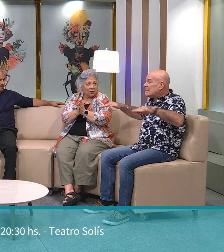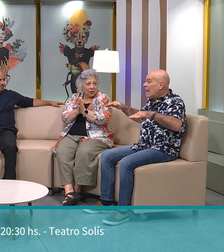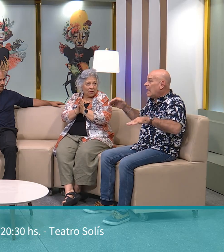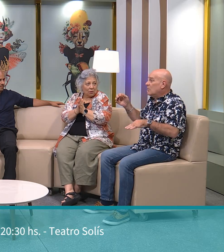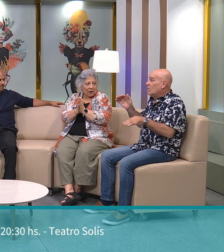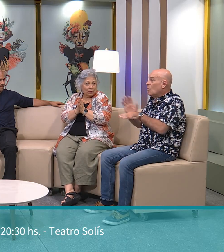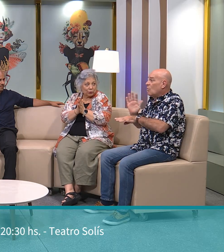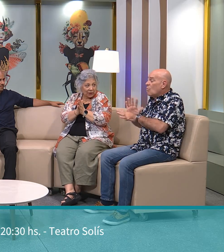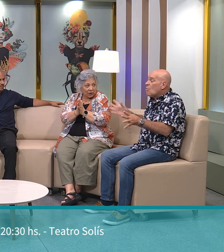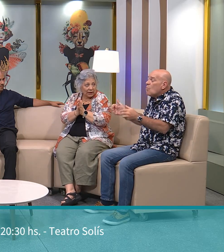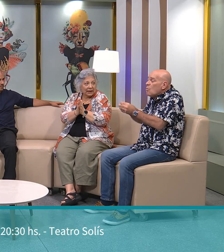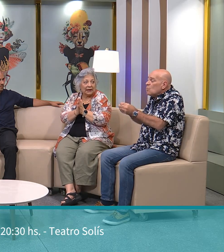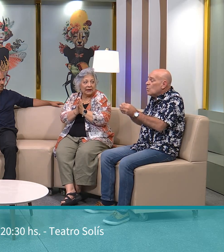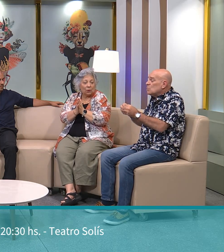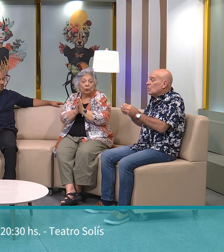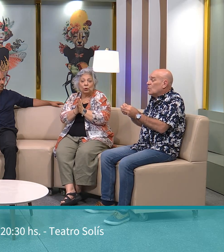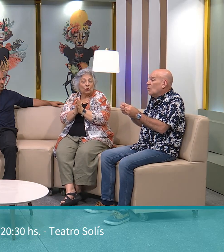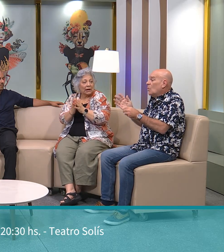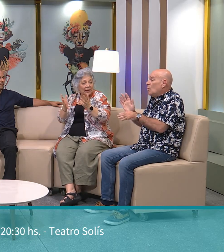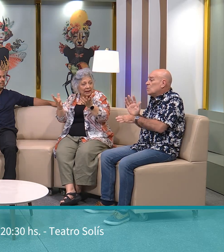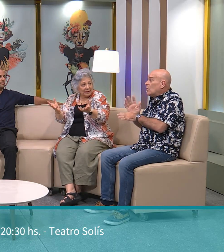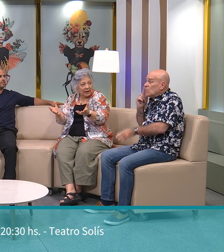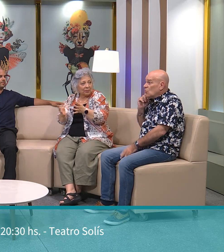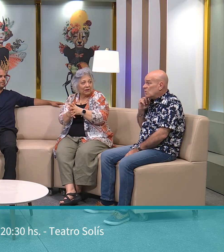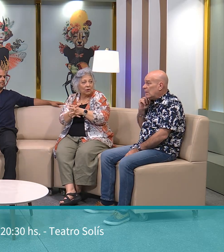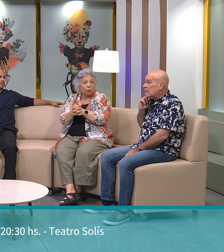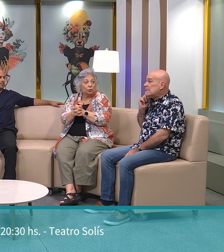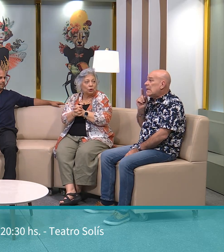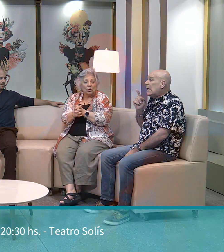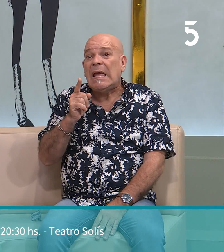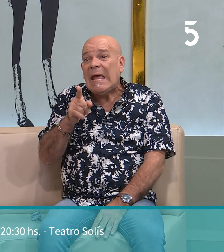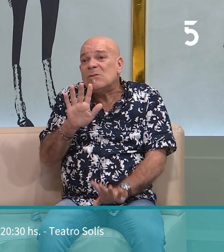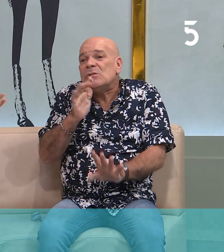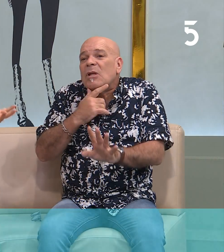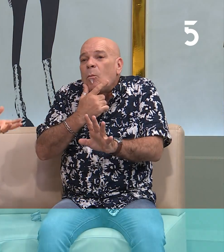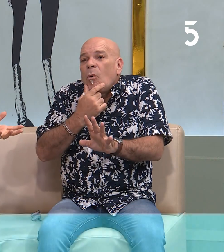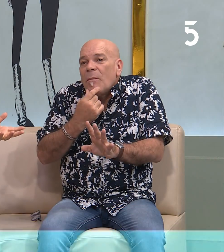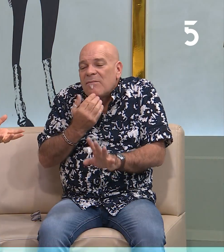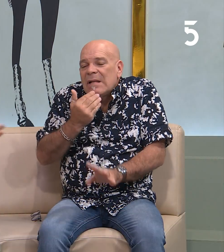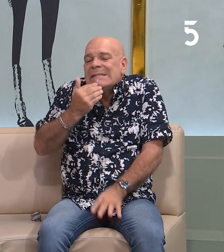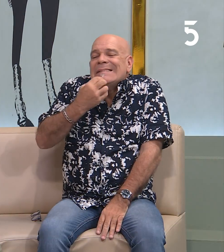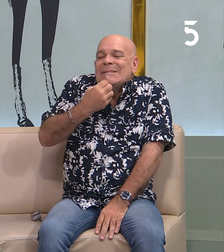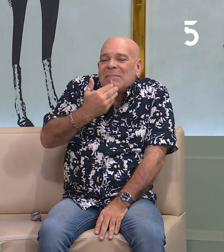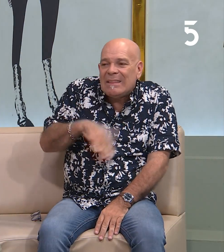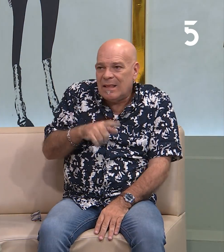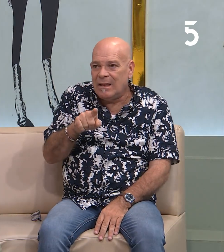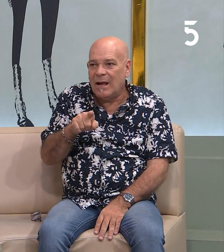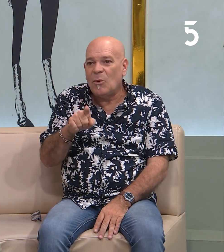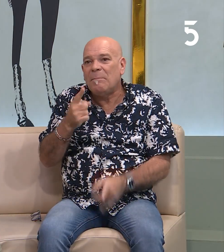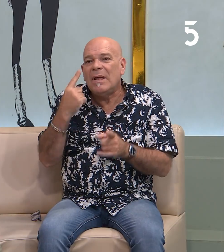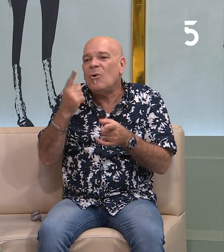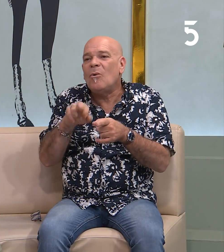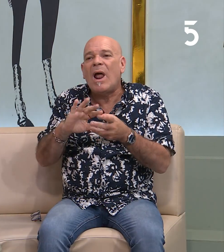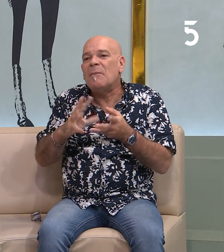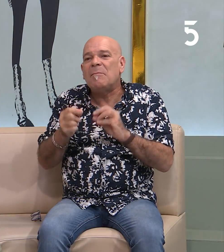Cuando la pusieron junto a la intérprete, junto a los actores, fue